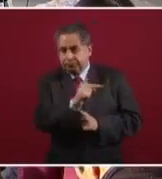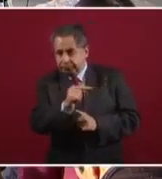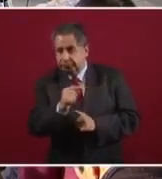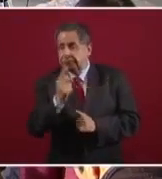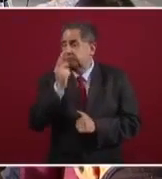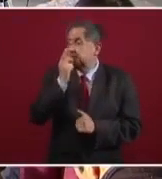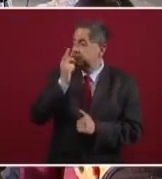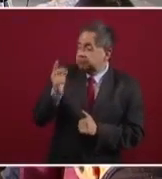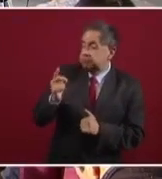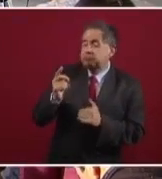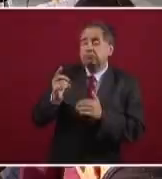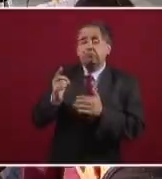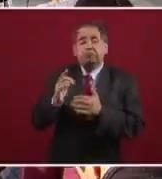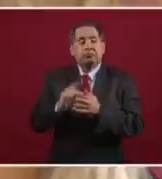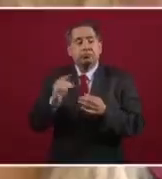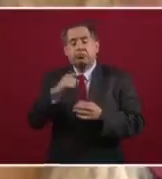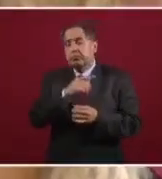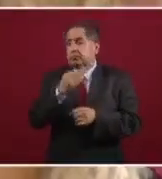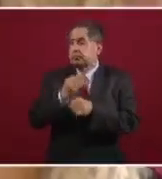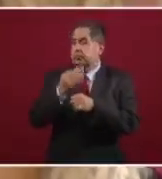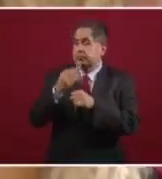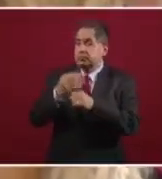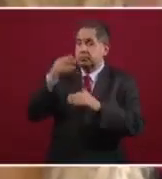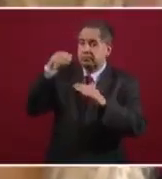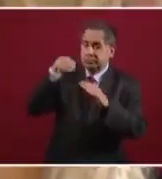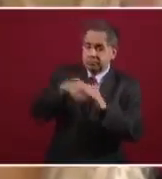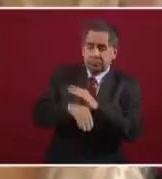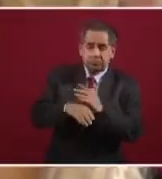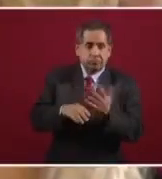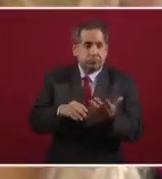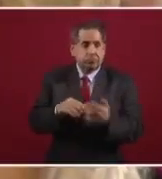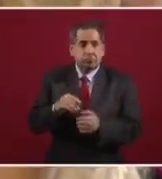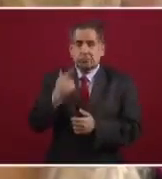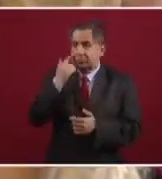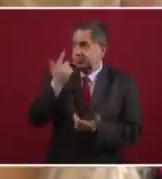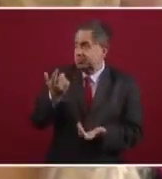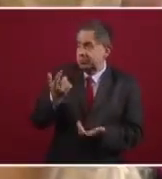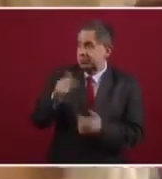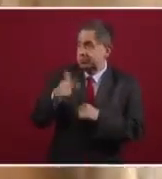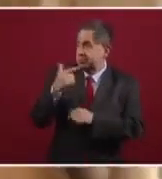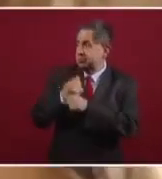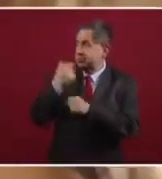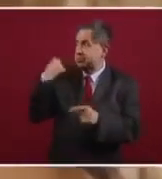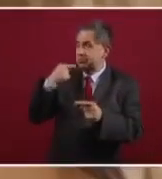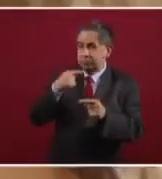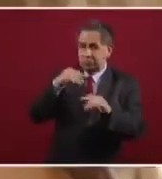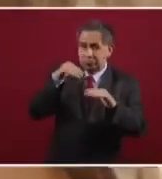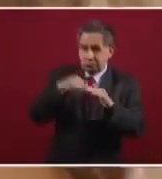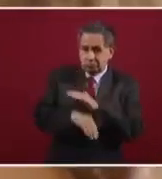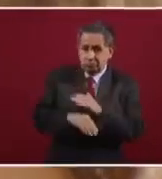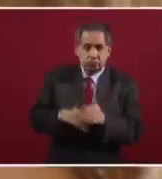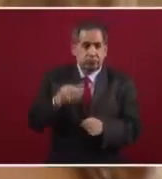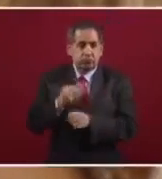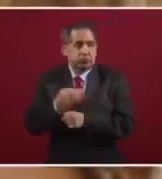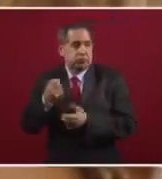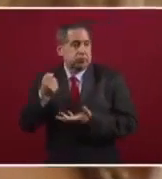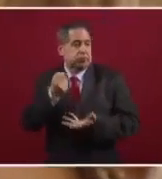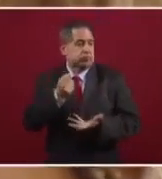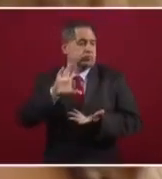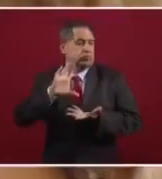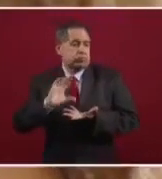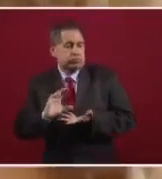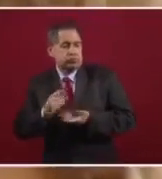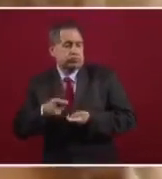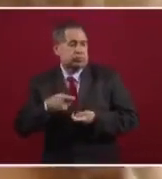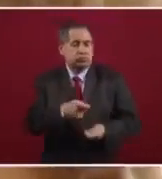industria han dicho que la caída, que ha sido la más baja en 12 años, se debe a que ha habido subejercicio en el